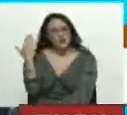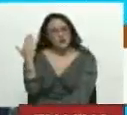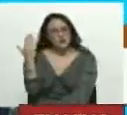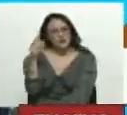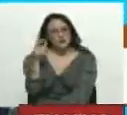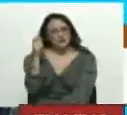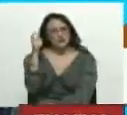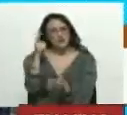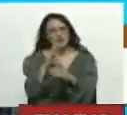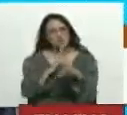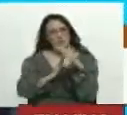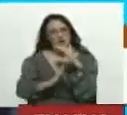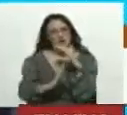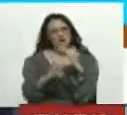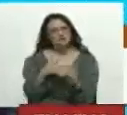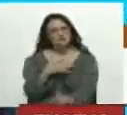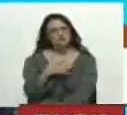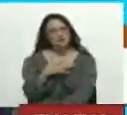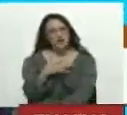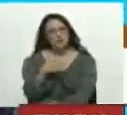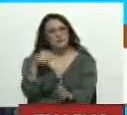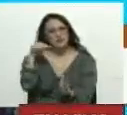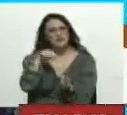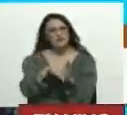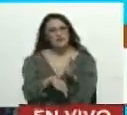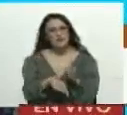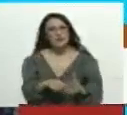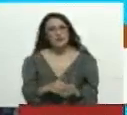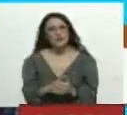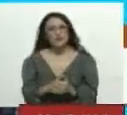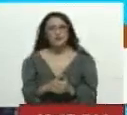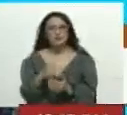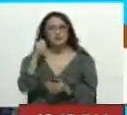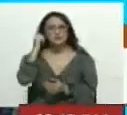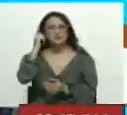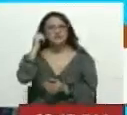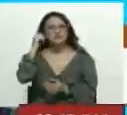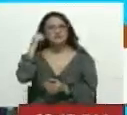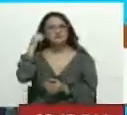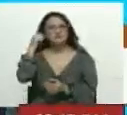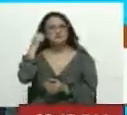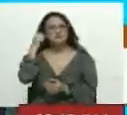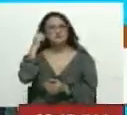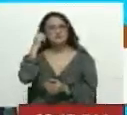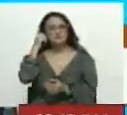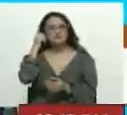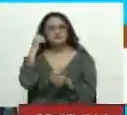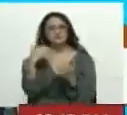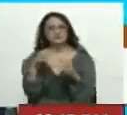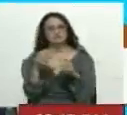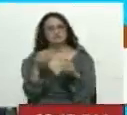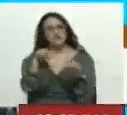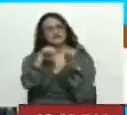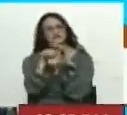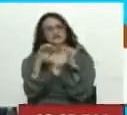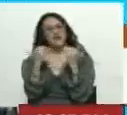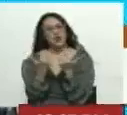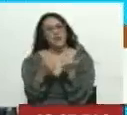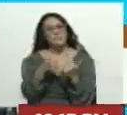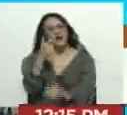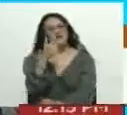con una sencillez muy profunda se dio la vuelta en un salón de casi 150 personas